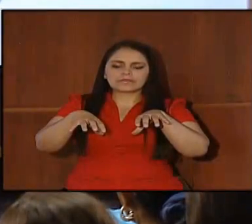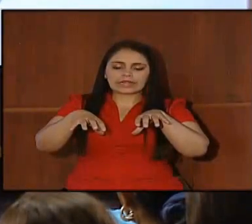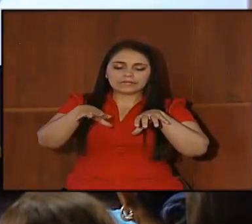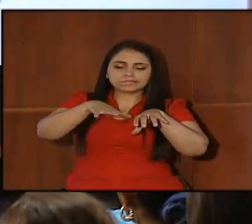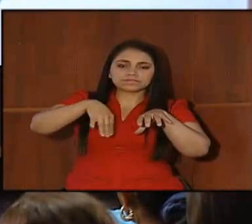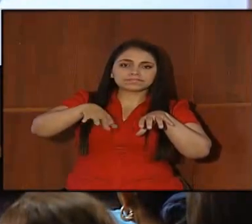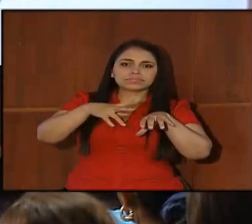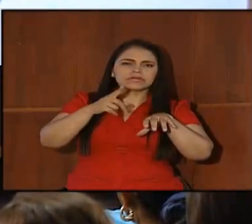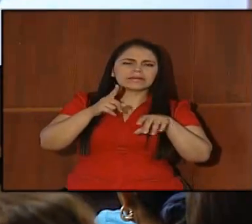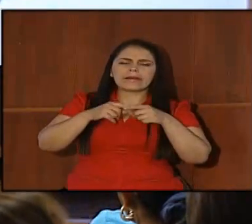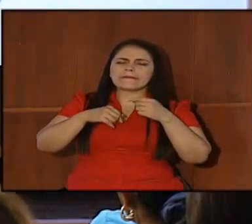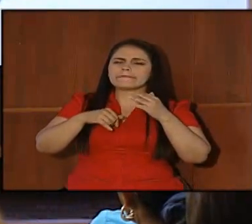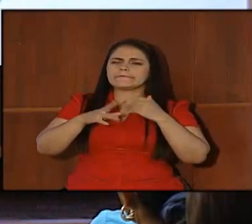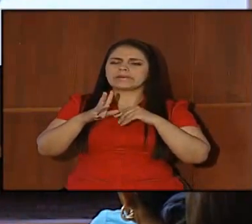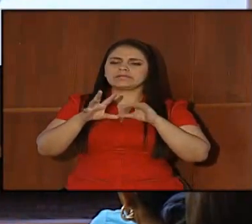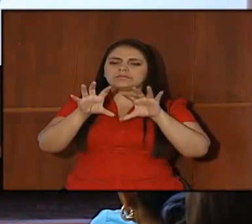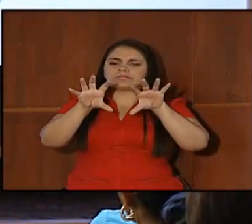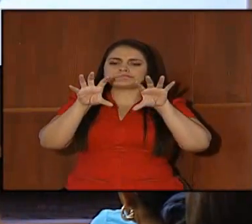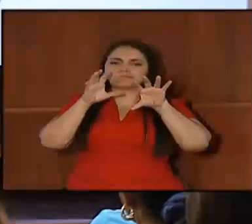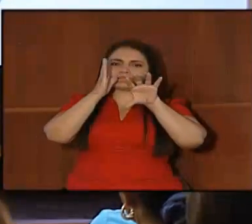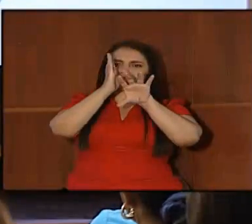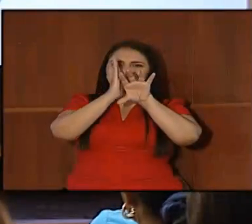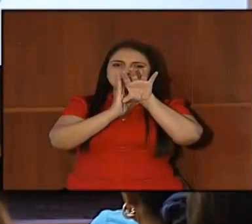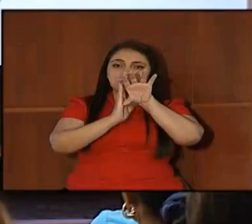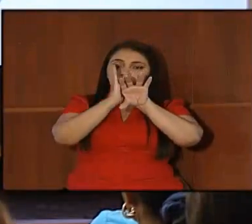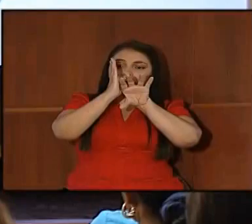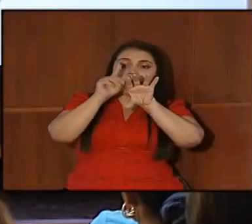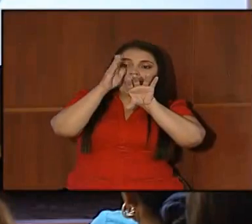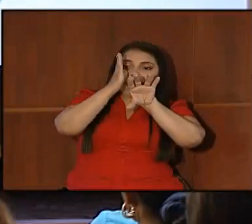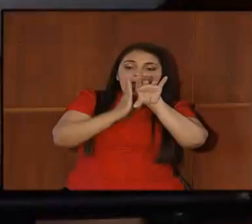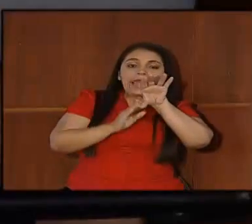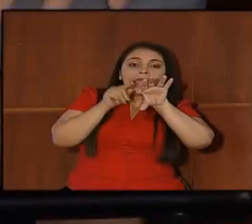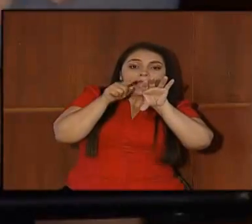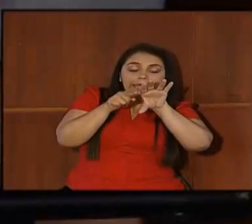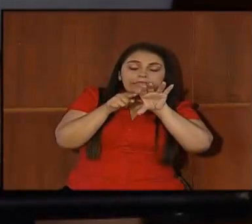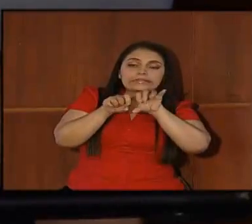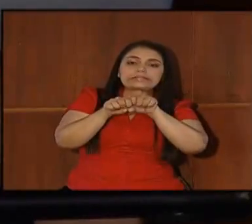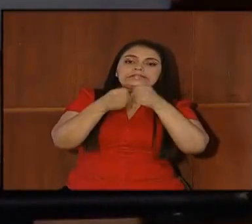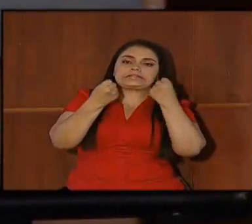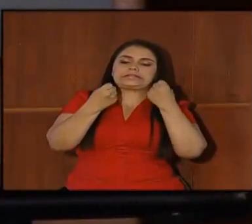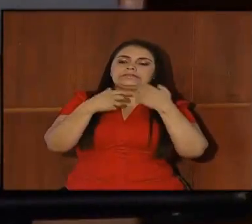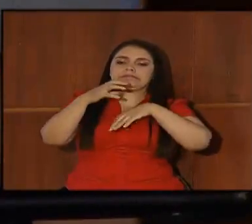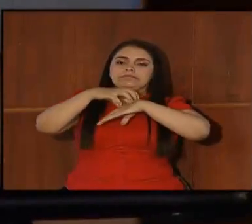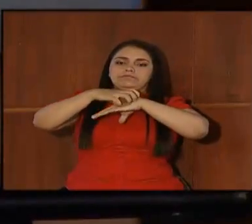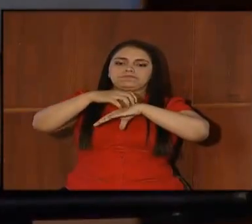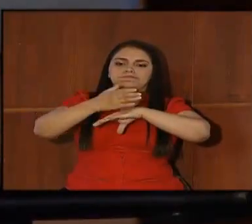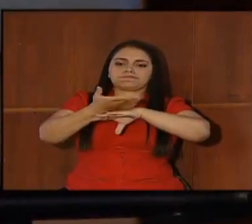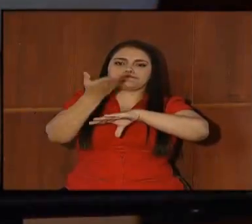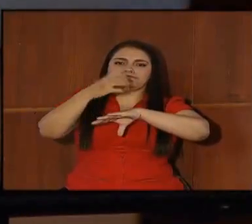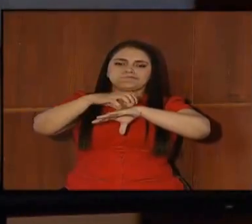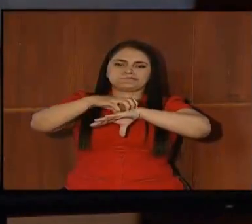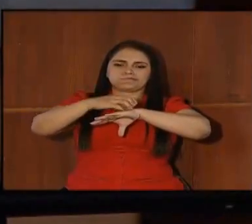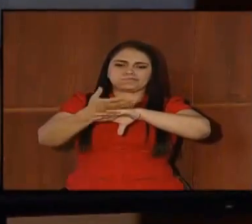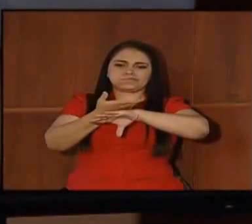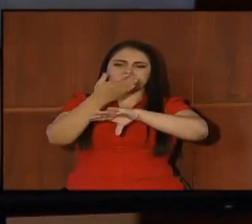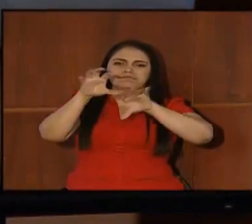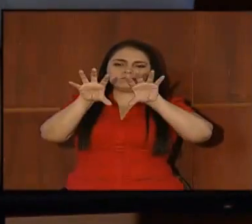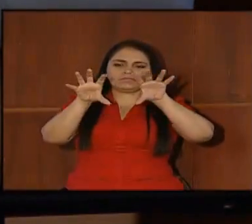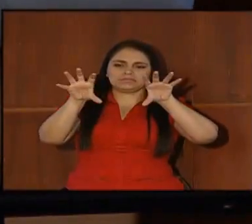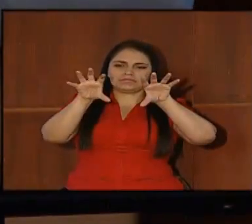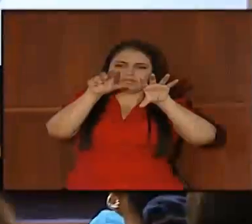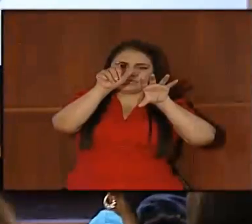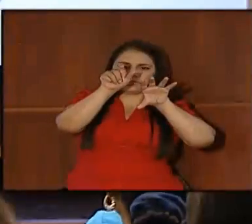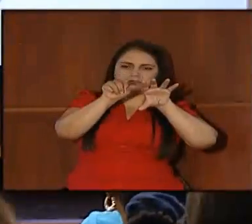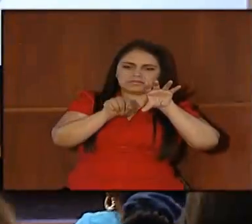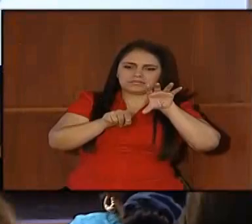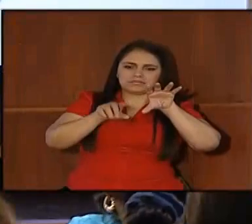que más frecuentemente se ulcera, que es la zona que va en medio de ambos glúteos, o la zona que a veces llamamos